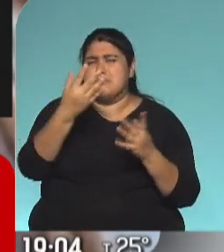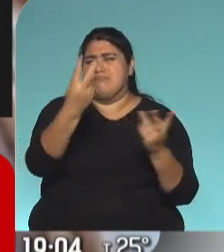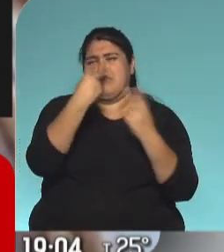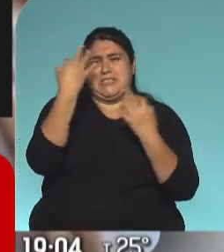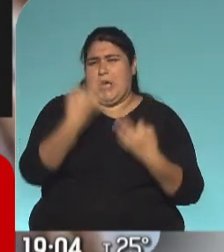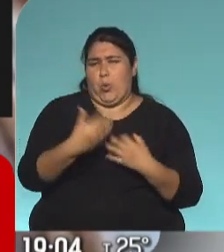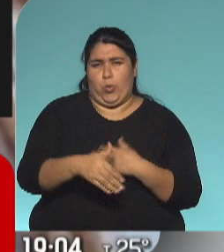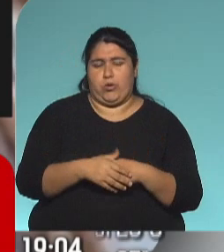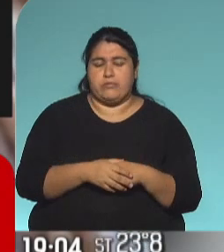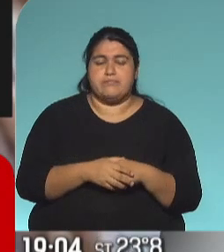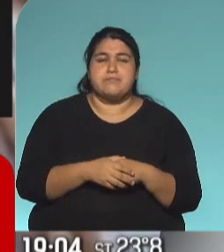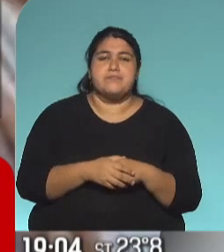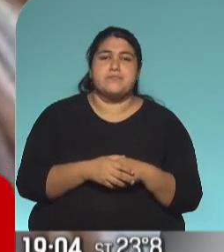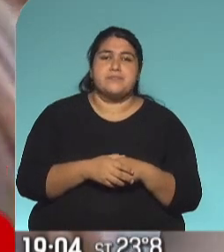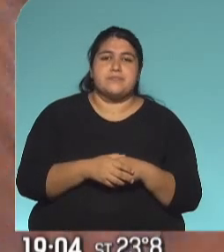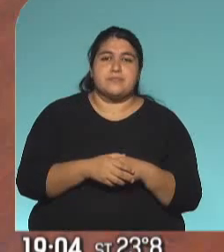Ahí viene, amiga.